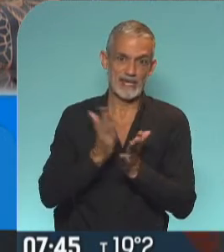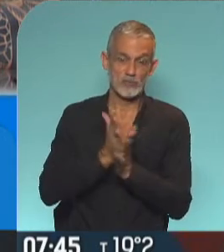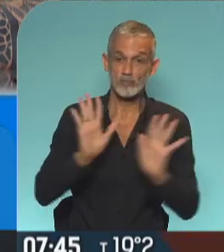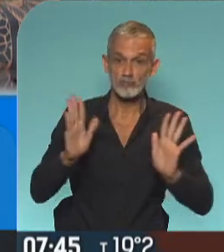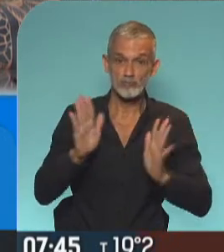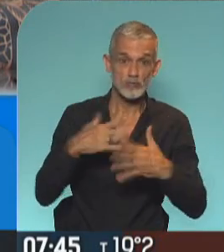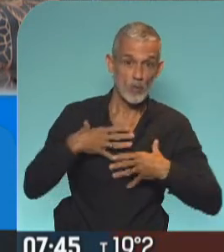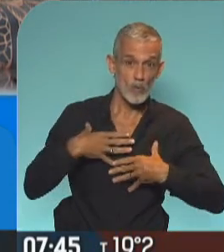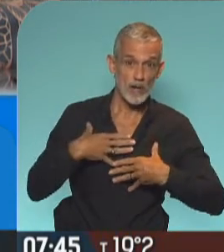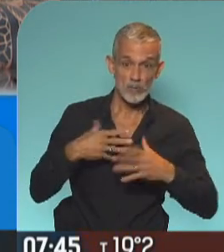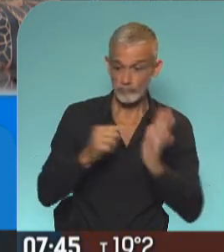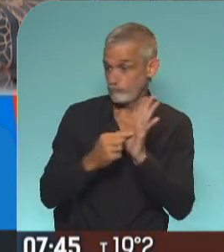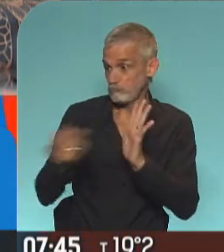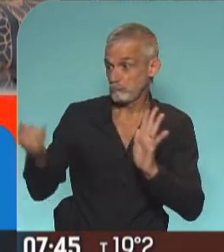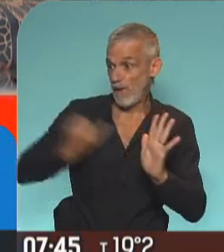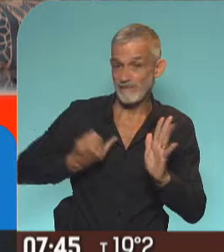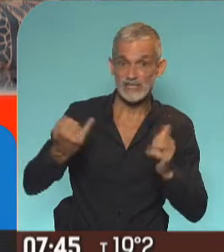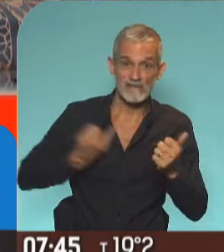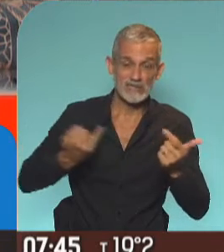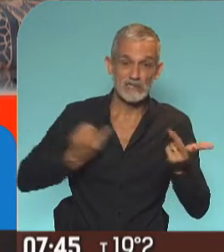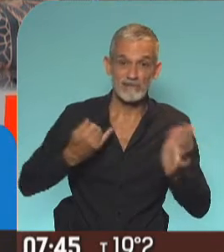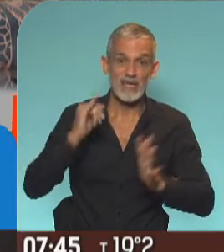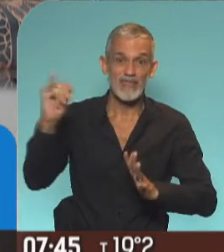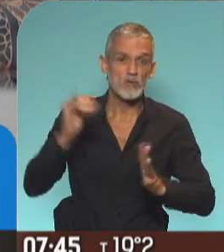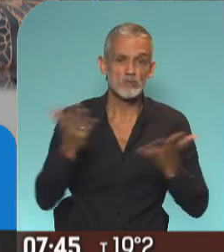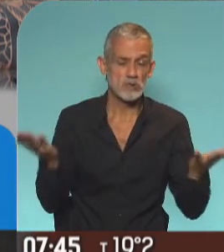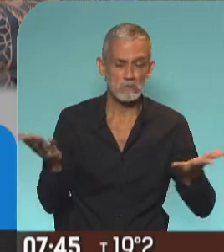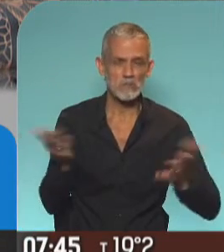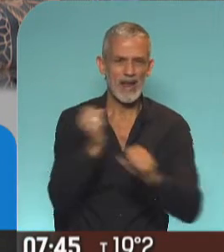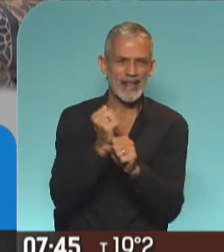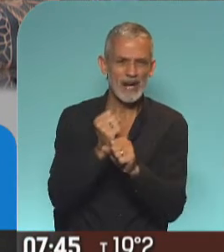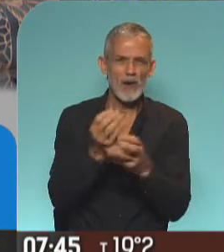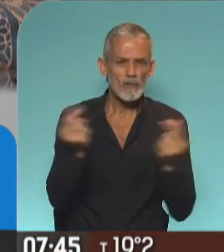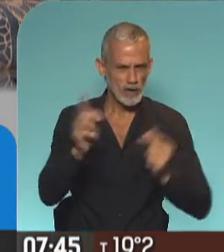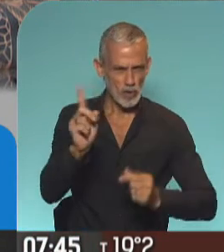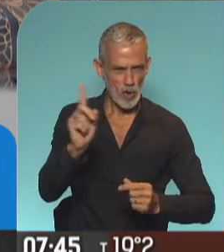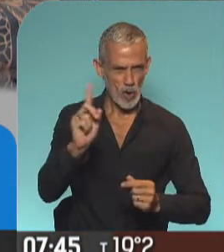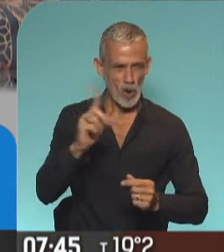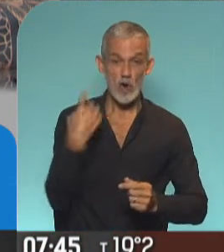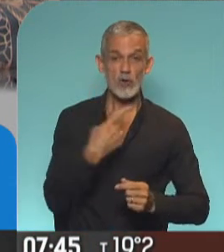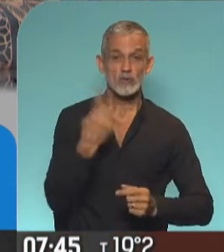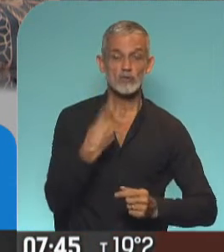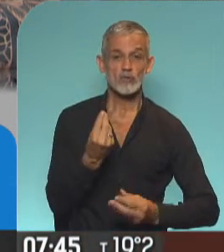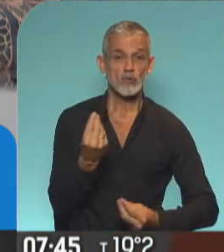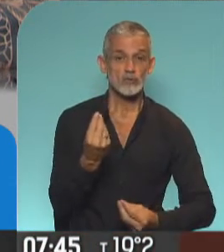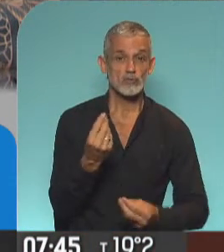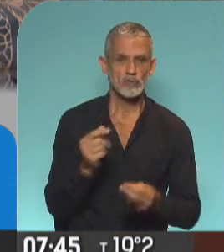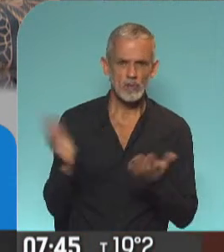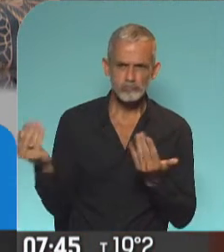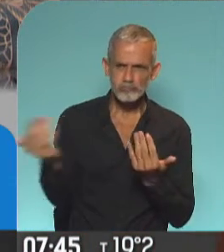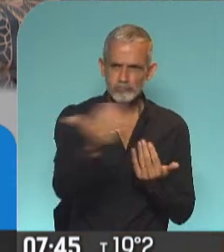sigan haciendo las denuncias que crean pertinentes. A ver, el trabajo no terminó, nosotros